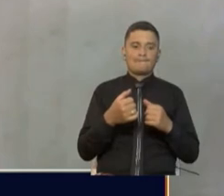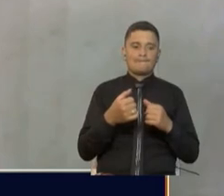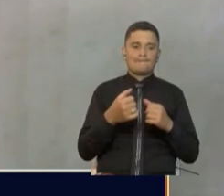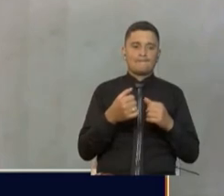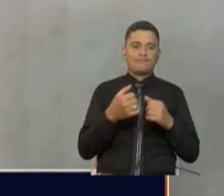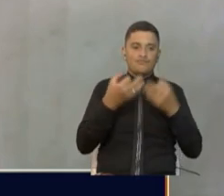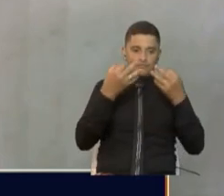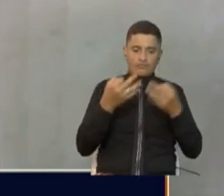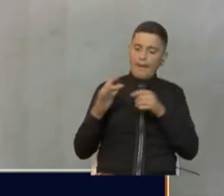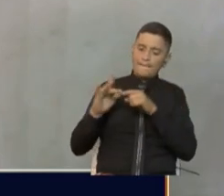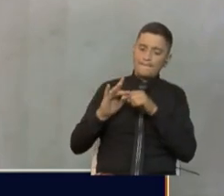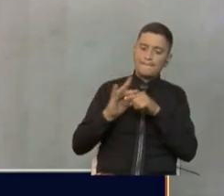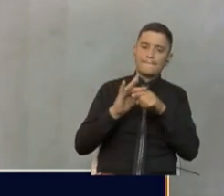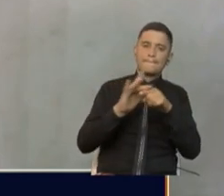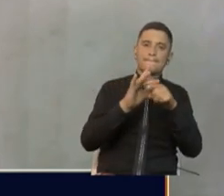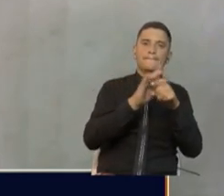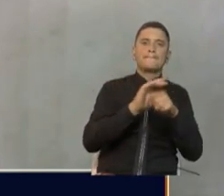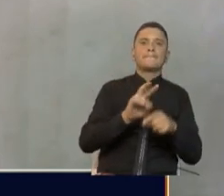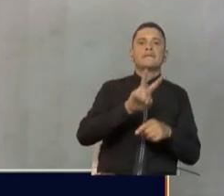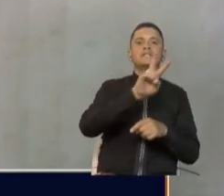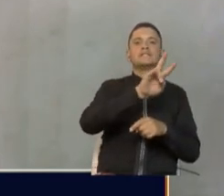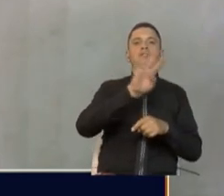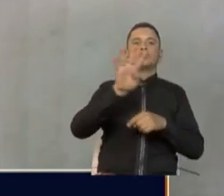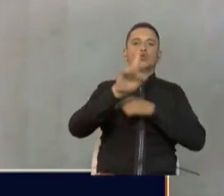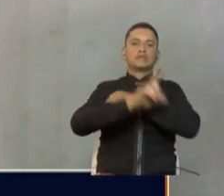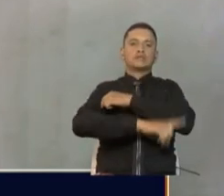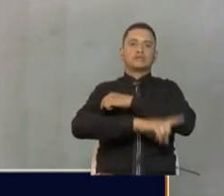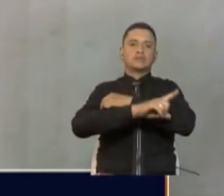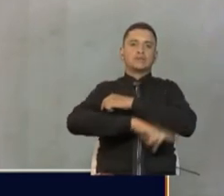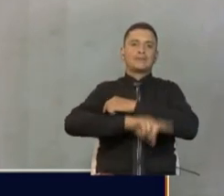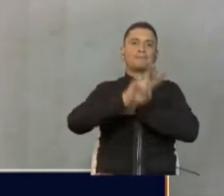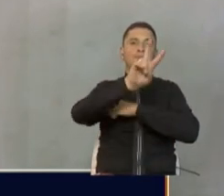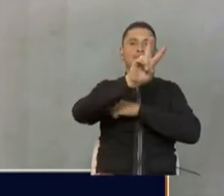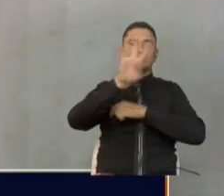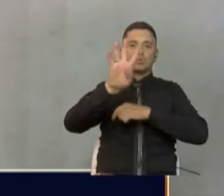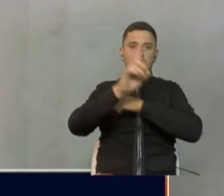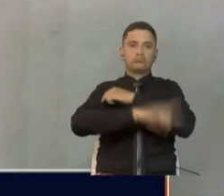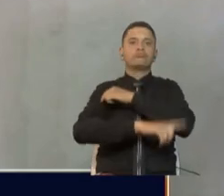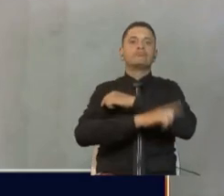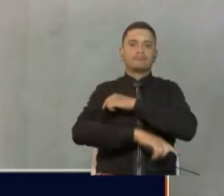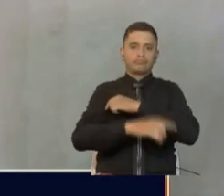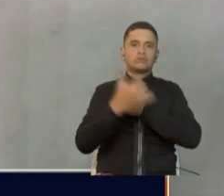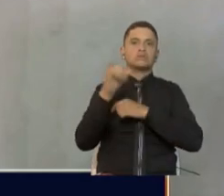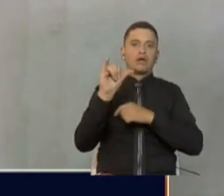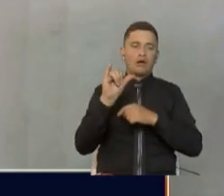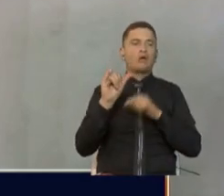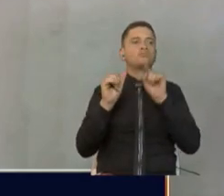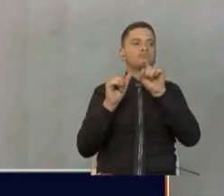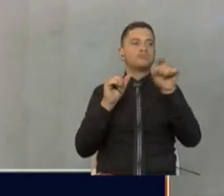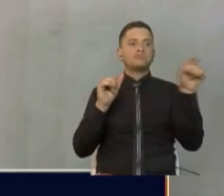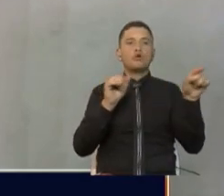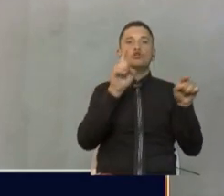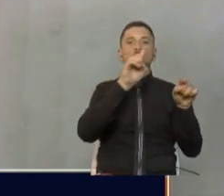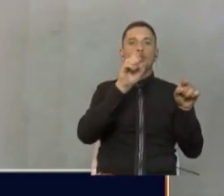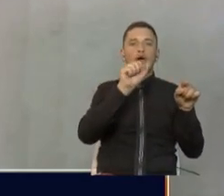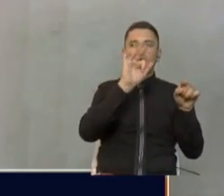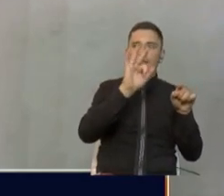solamente han sido aplicadas 24 sanciones a los infractores del